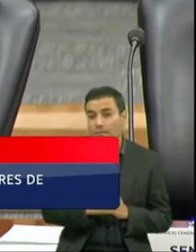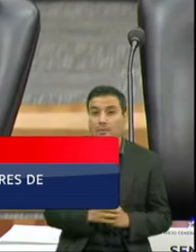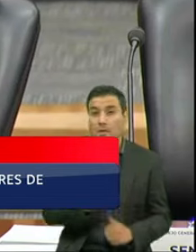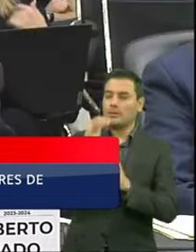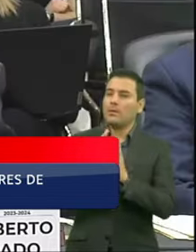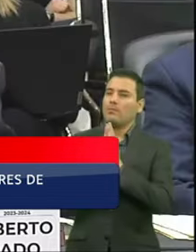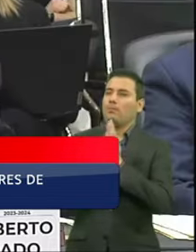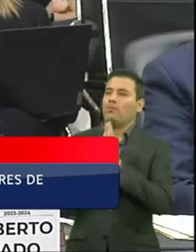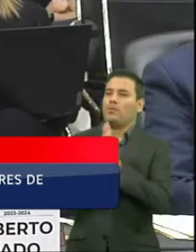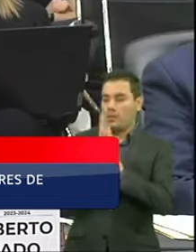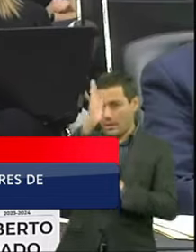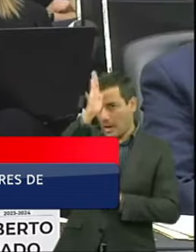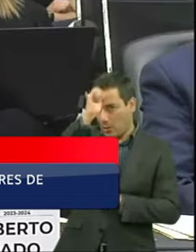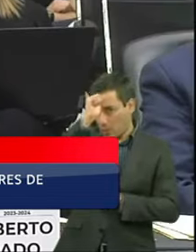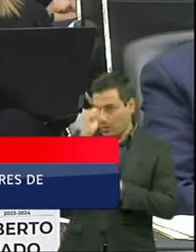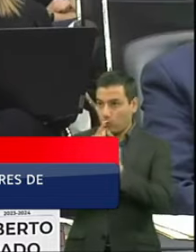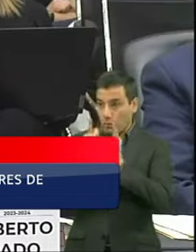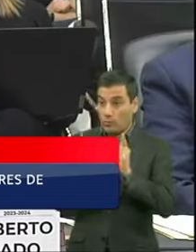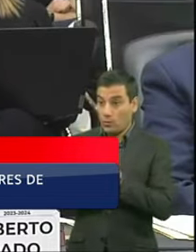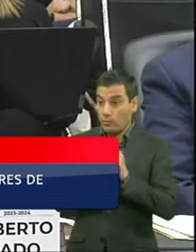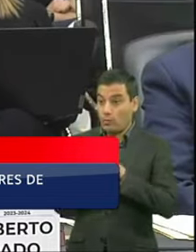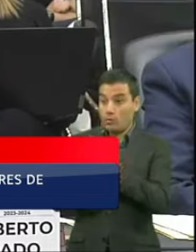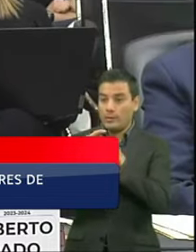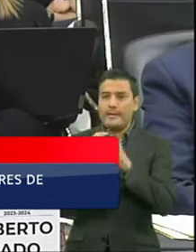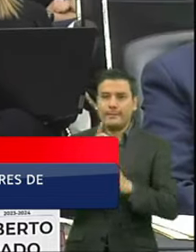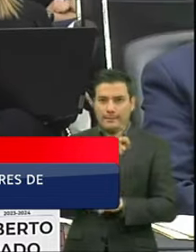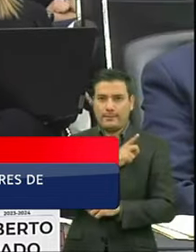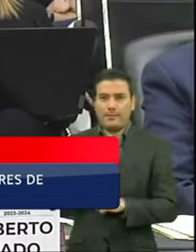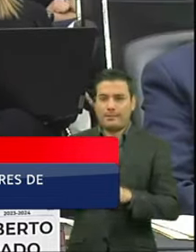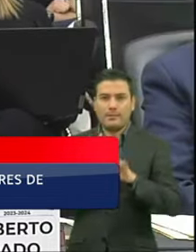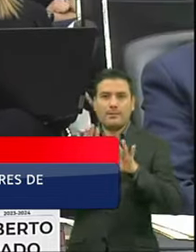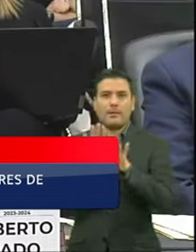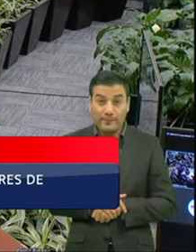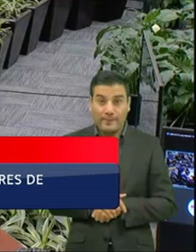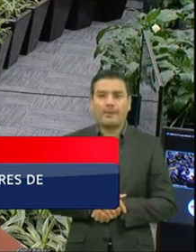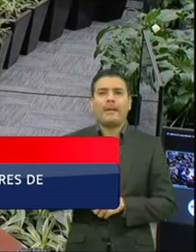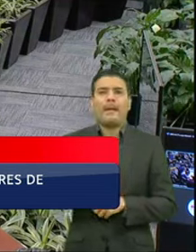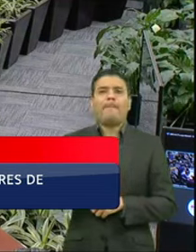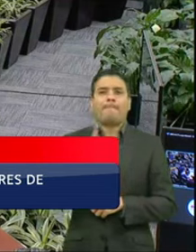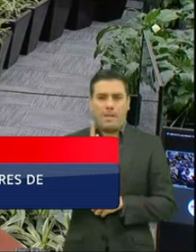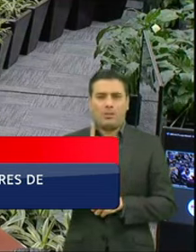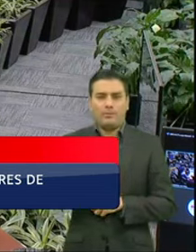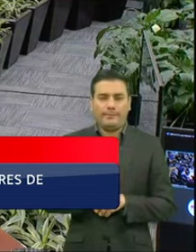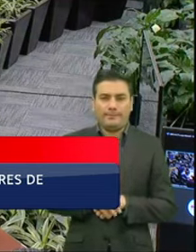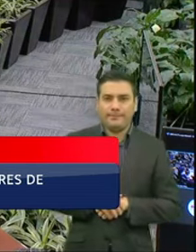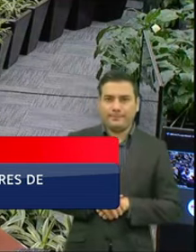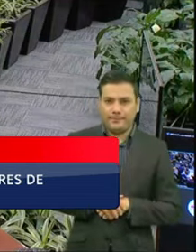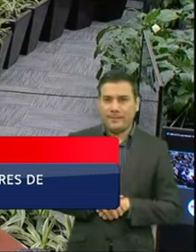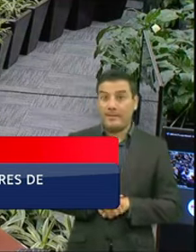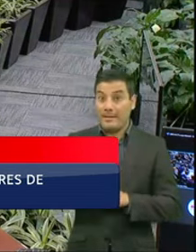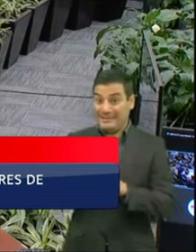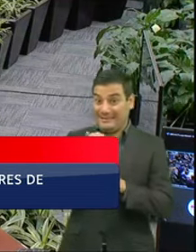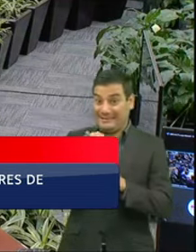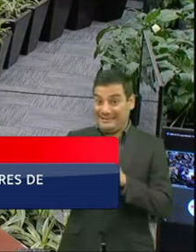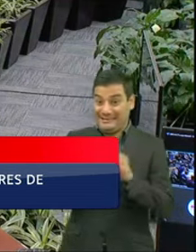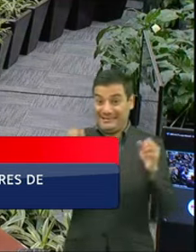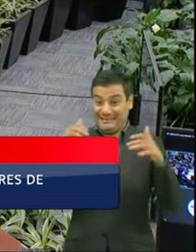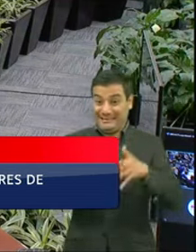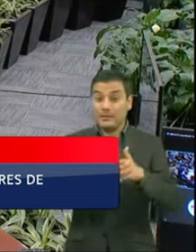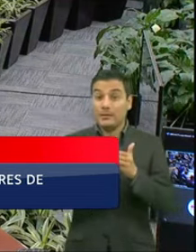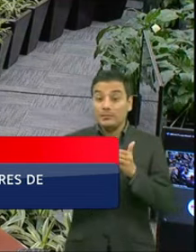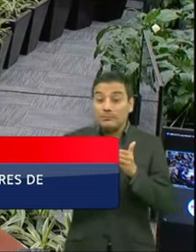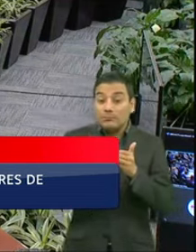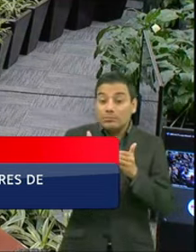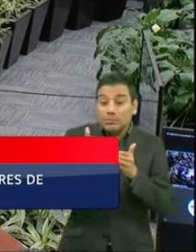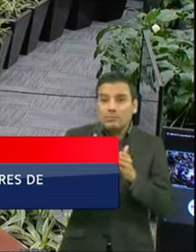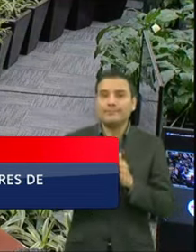Mira, si la verdad es que estamos pensando que no es necesario. Vamos a apoyar, ¿por qué? Porque hay 43 senadores, bueno,